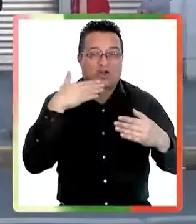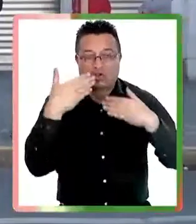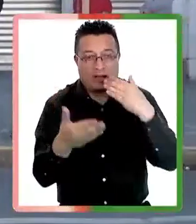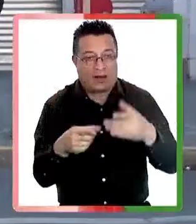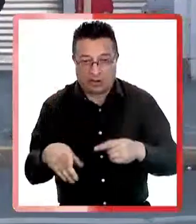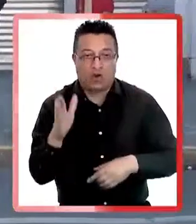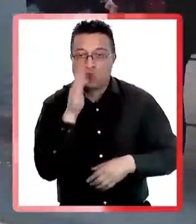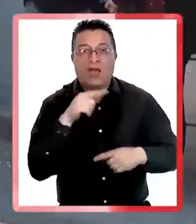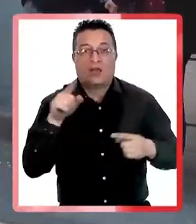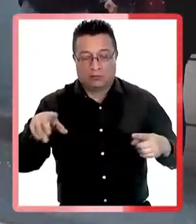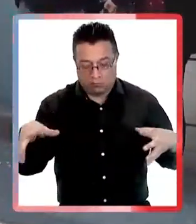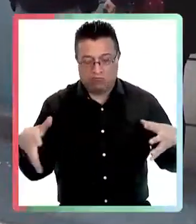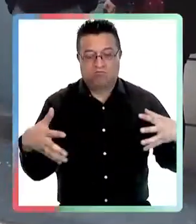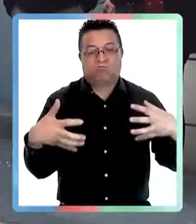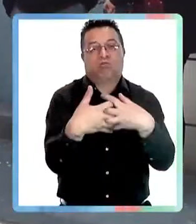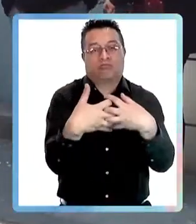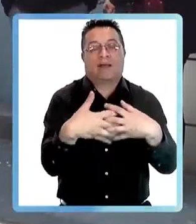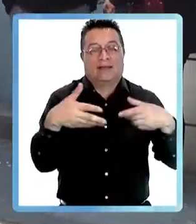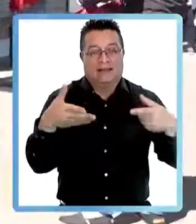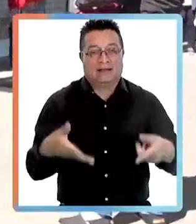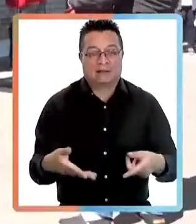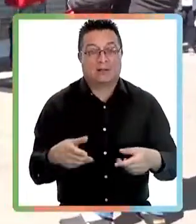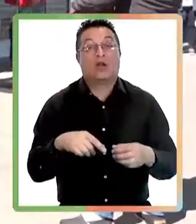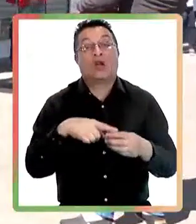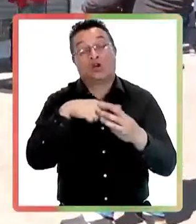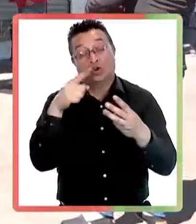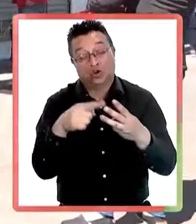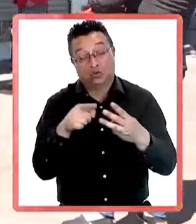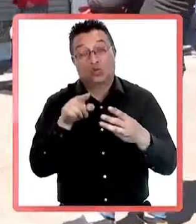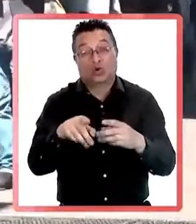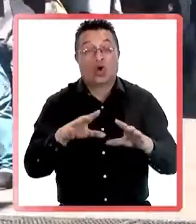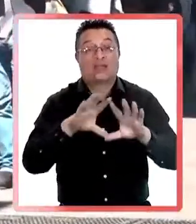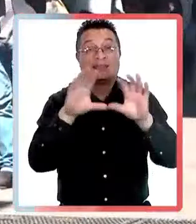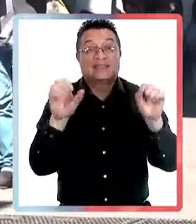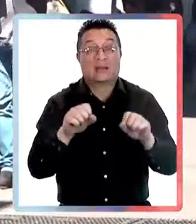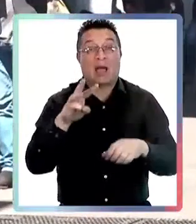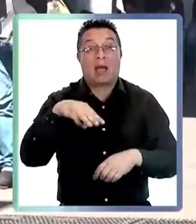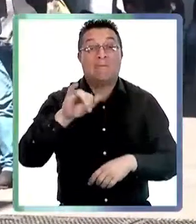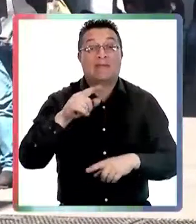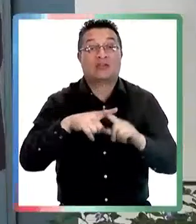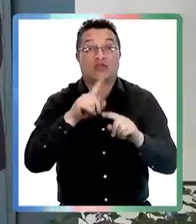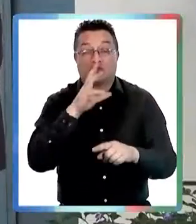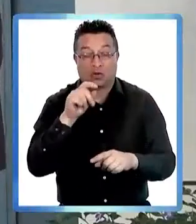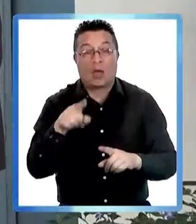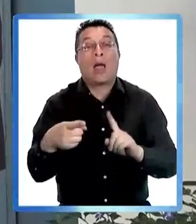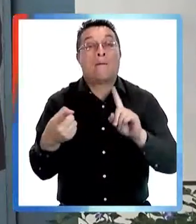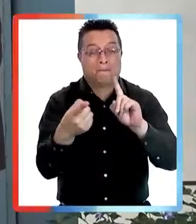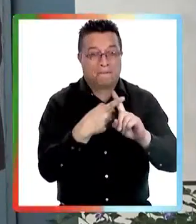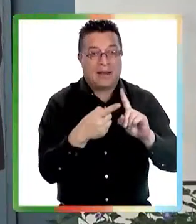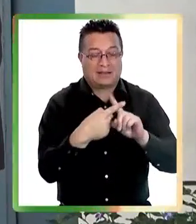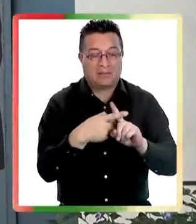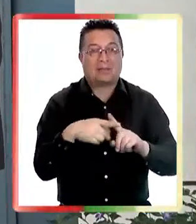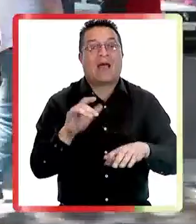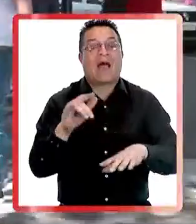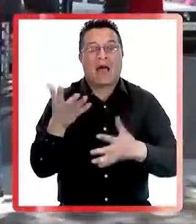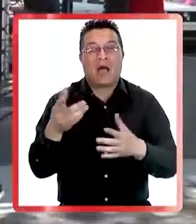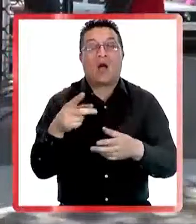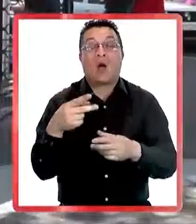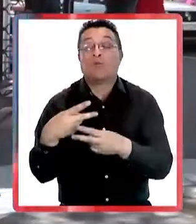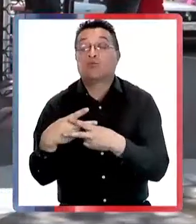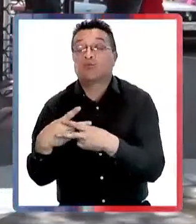es el que no tenemos. Y lo segundo que da origen a un sistema mixto es la participación de